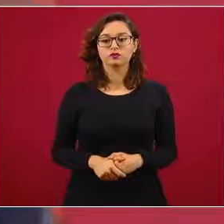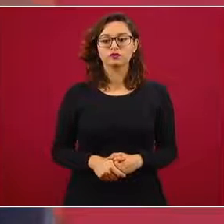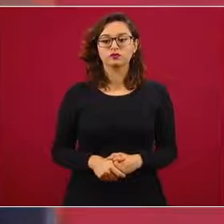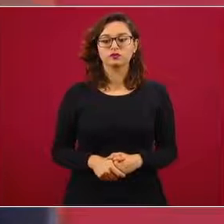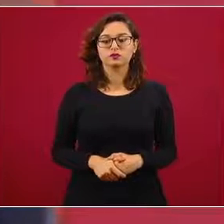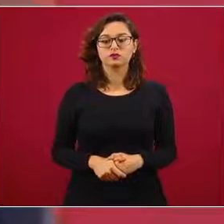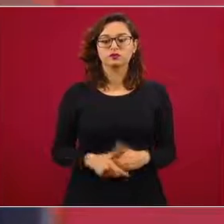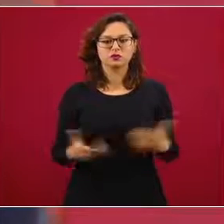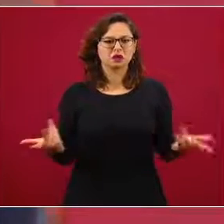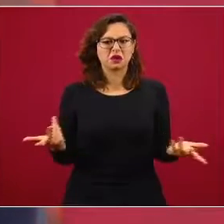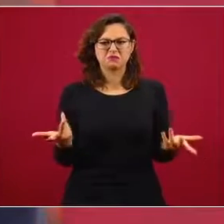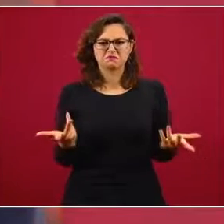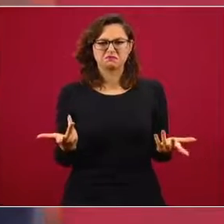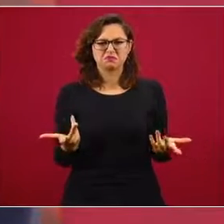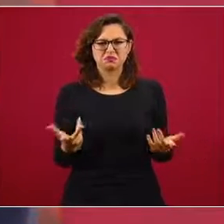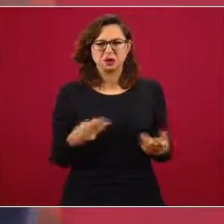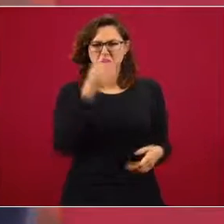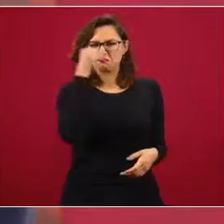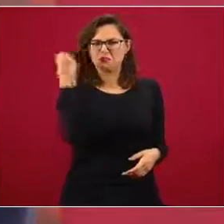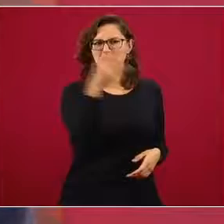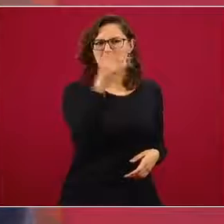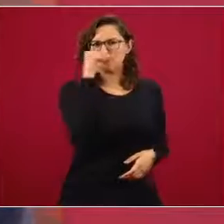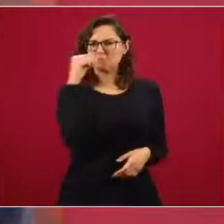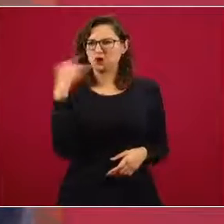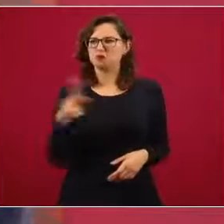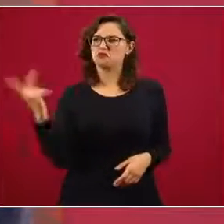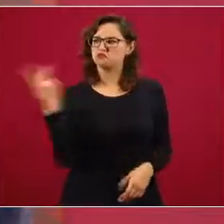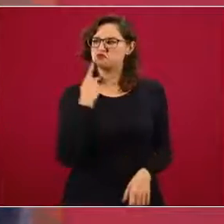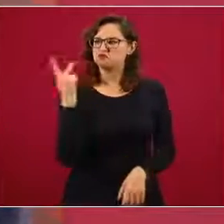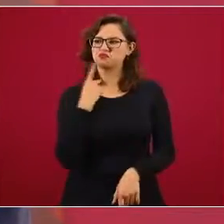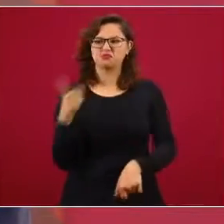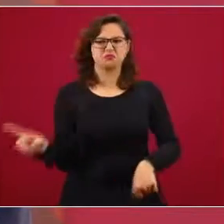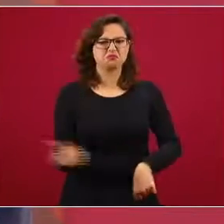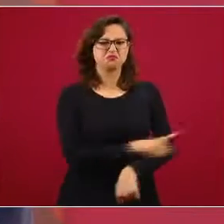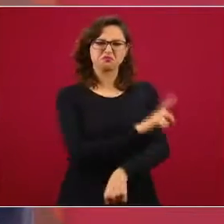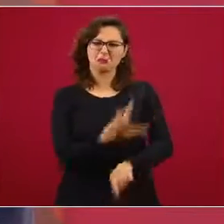repito, sin linchamientos políticos,